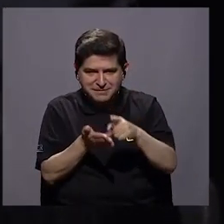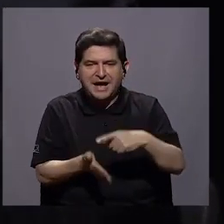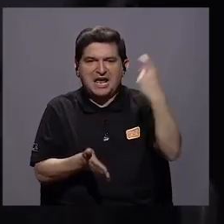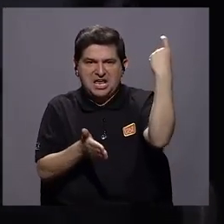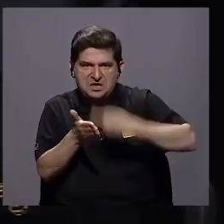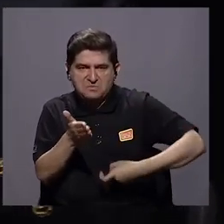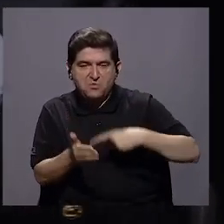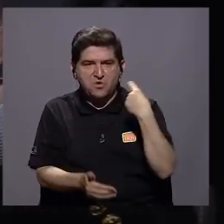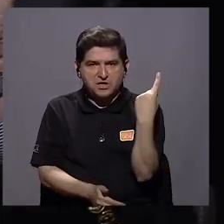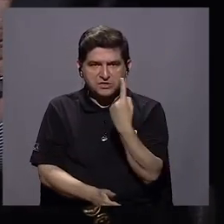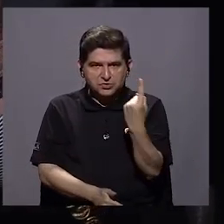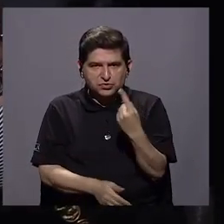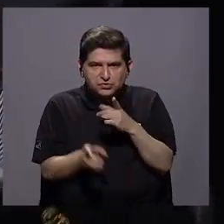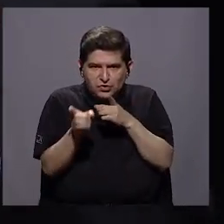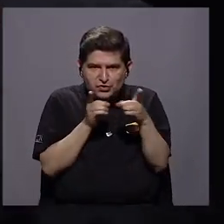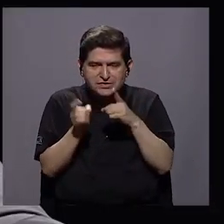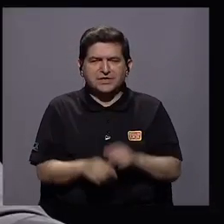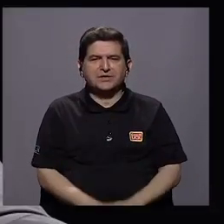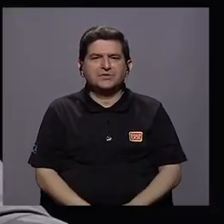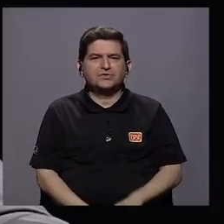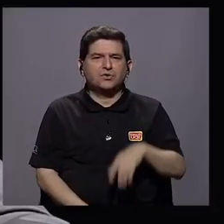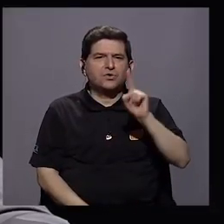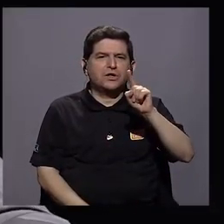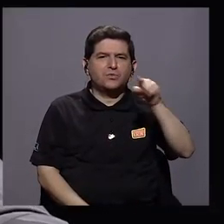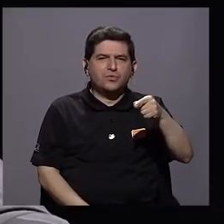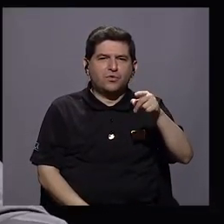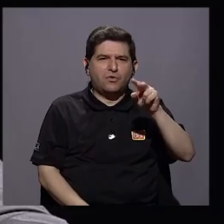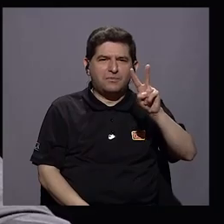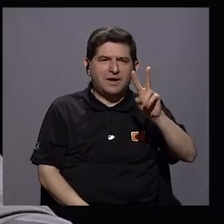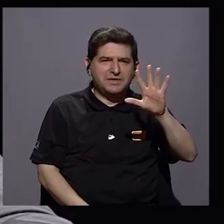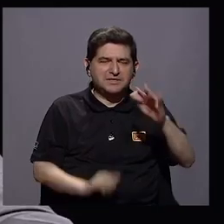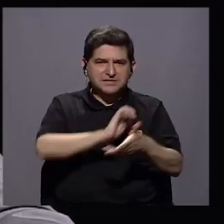que está solamente descrito. Del 1.25 al